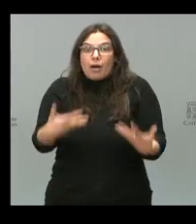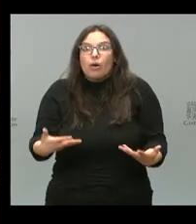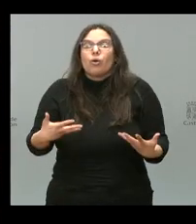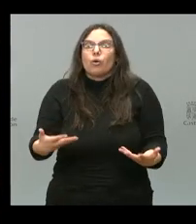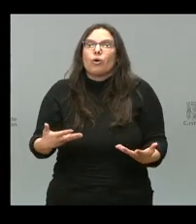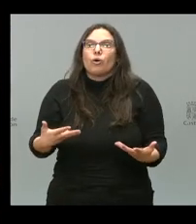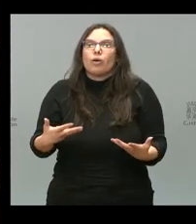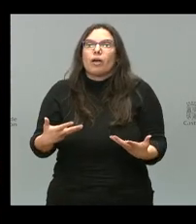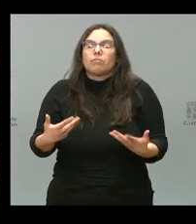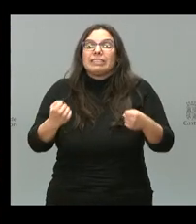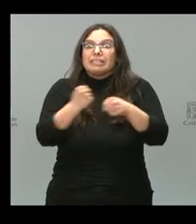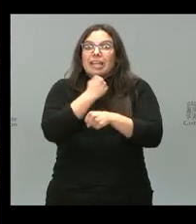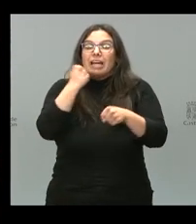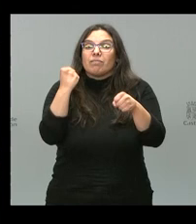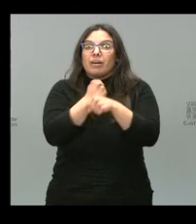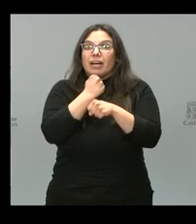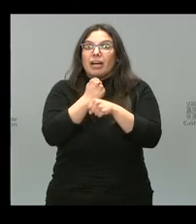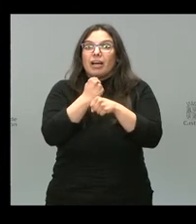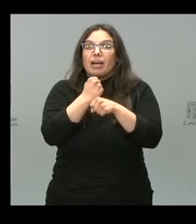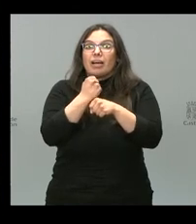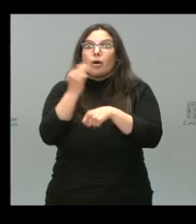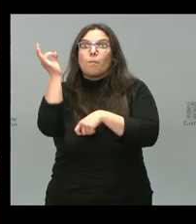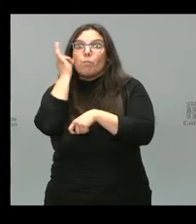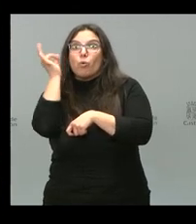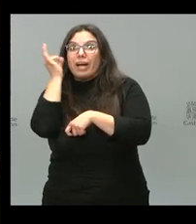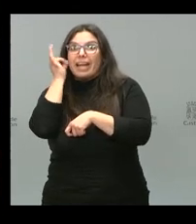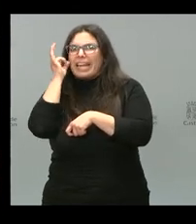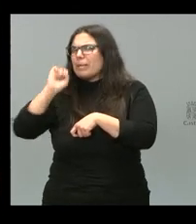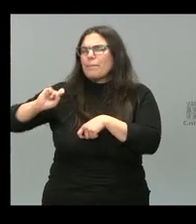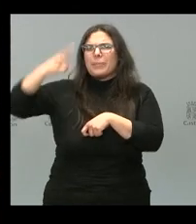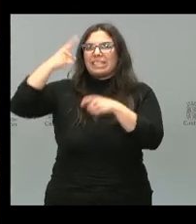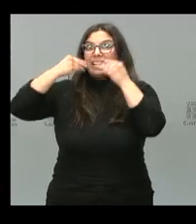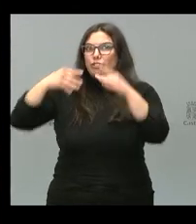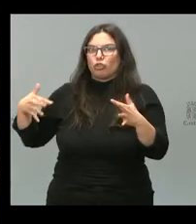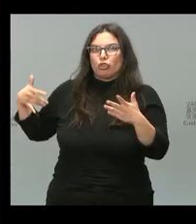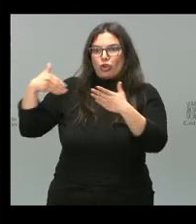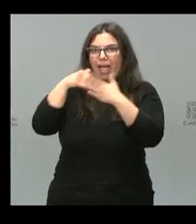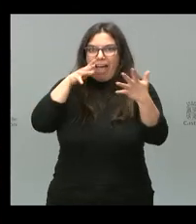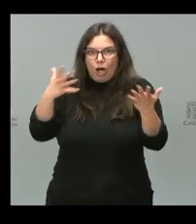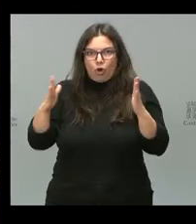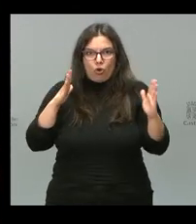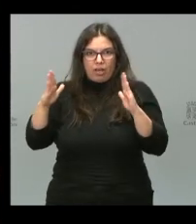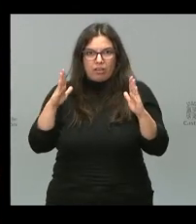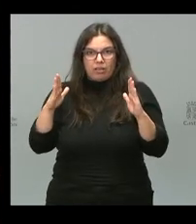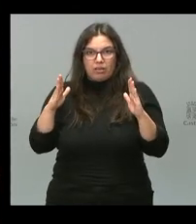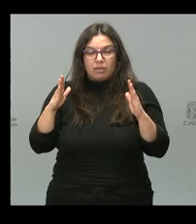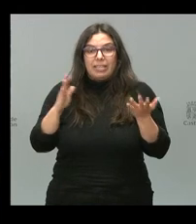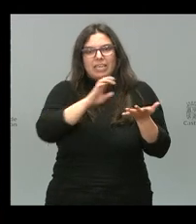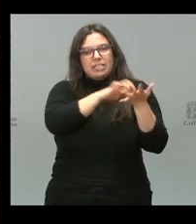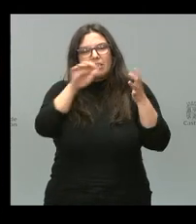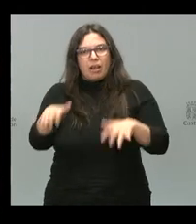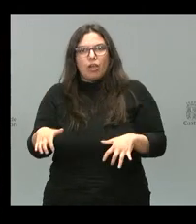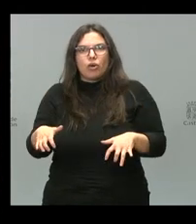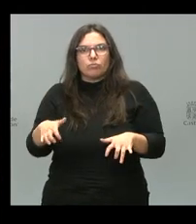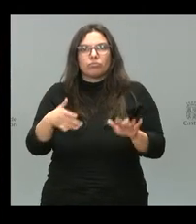haya trabajando más mujeres que nunca en nuestra tierra y que haya Castilla y león